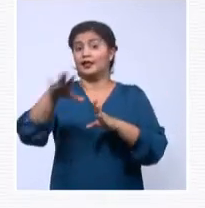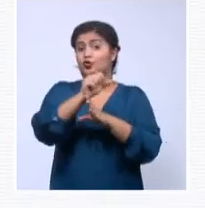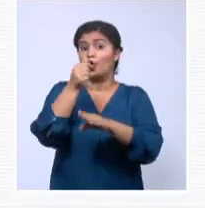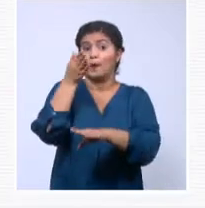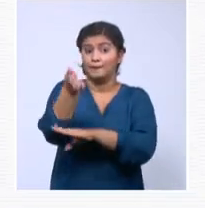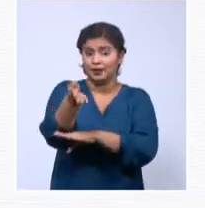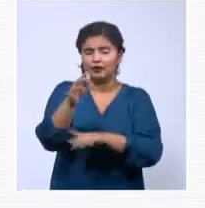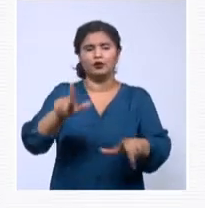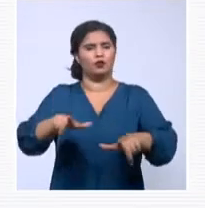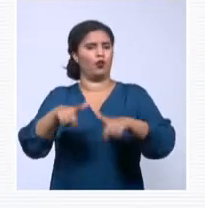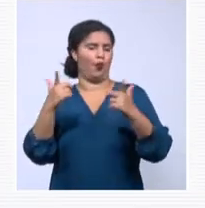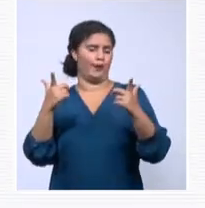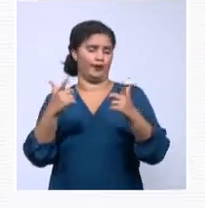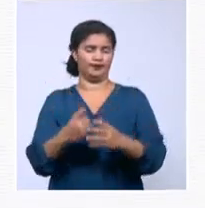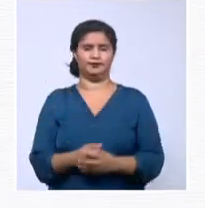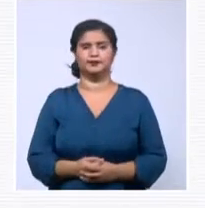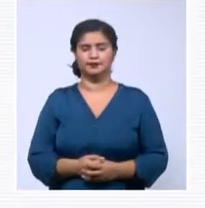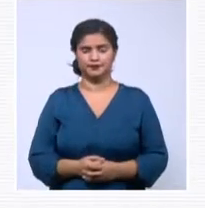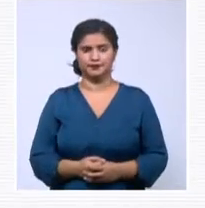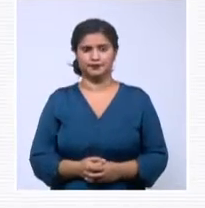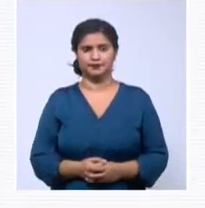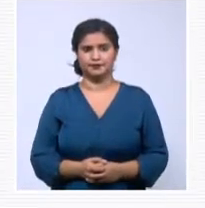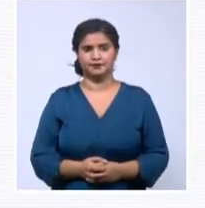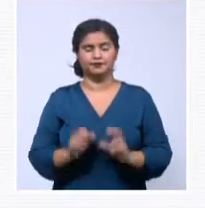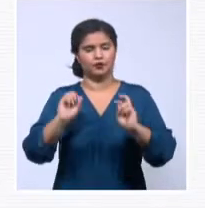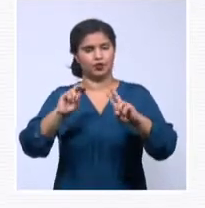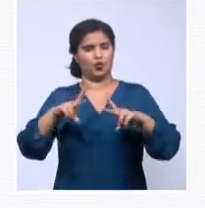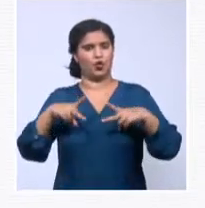dadas públicamente.